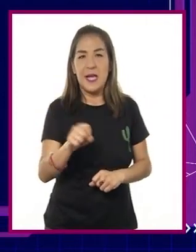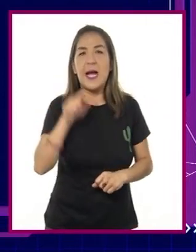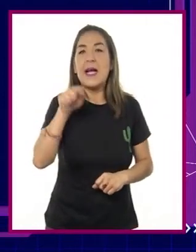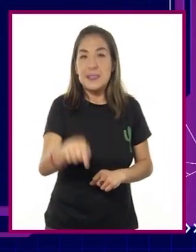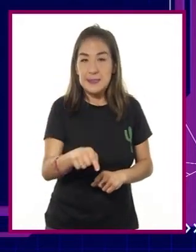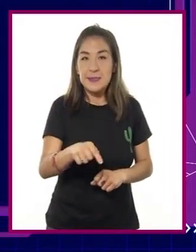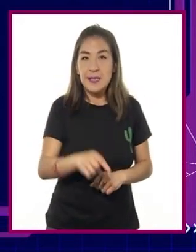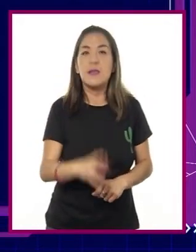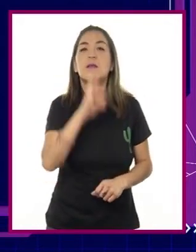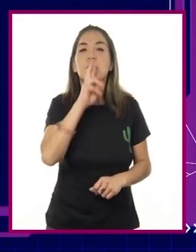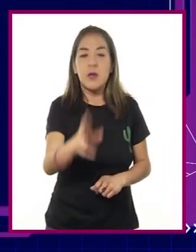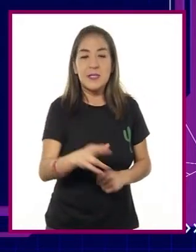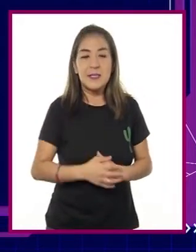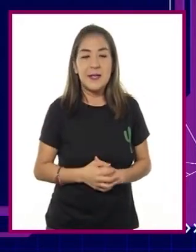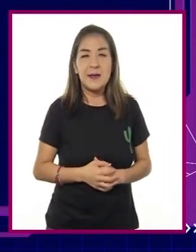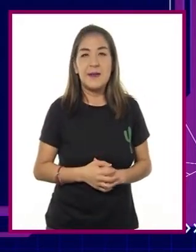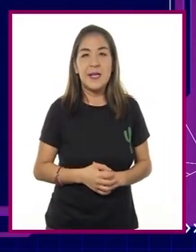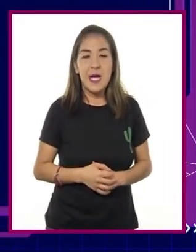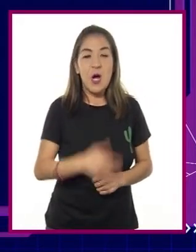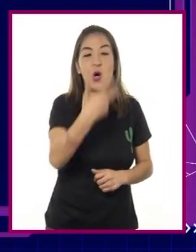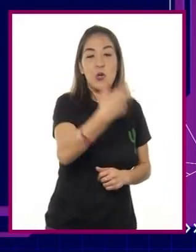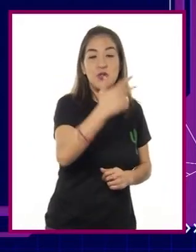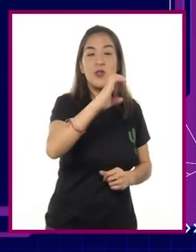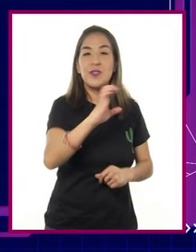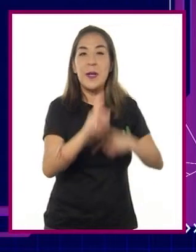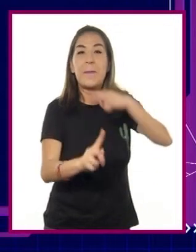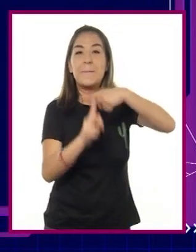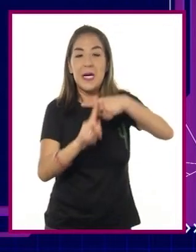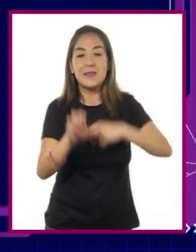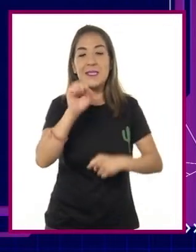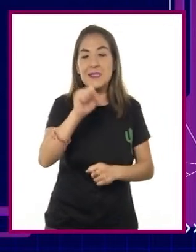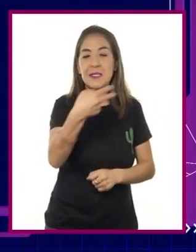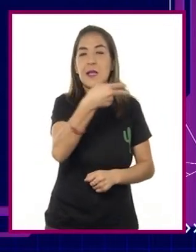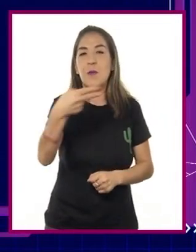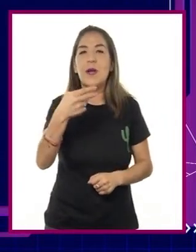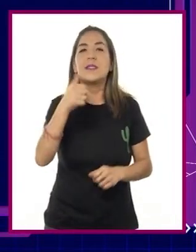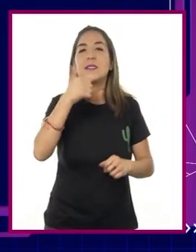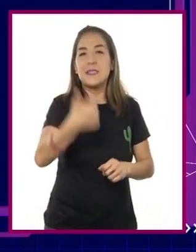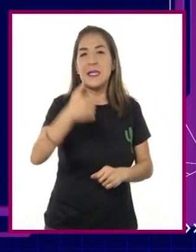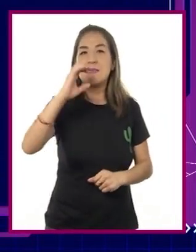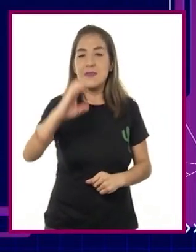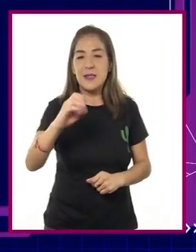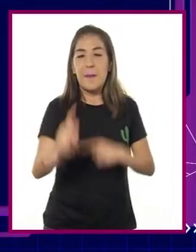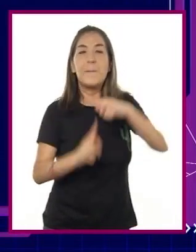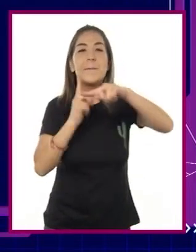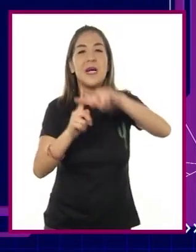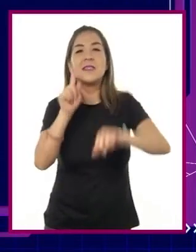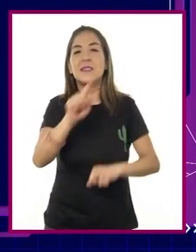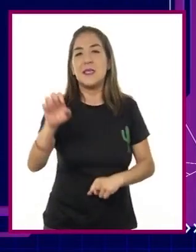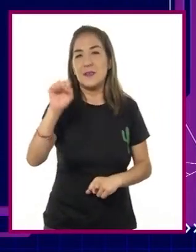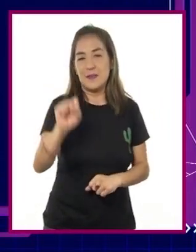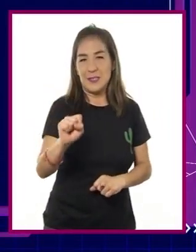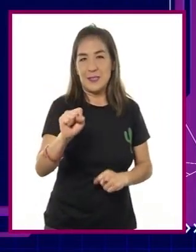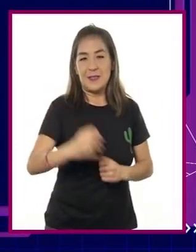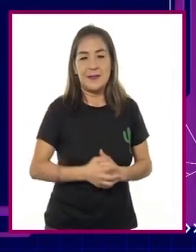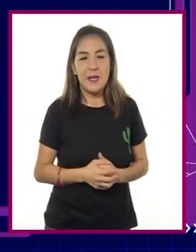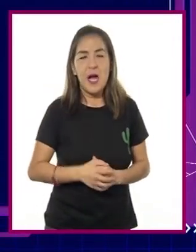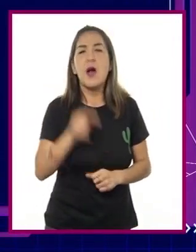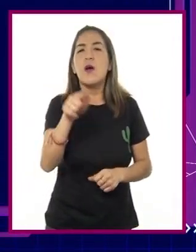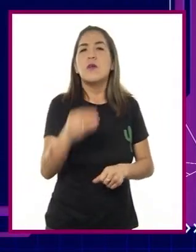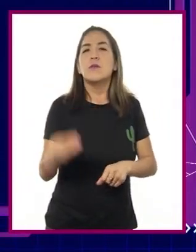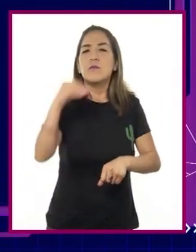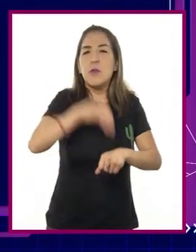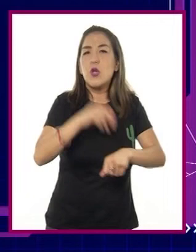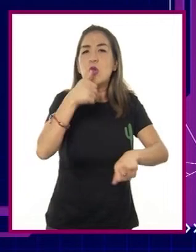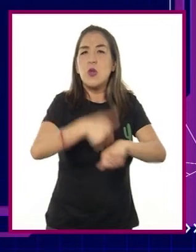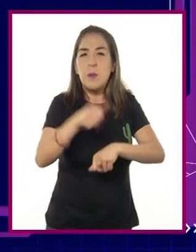ahí obtenemos la ecuación 8C más 60 igual a 6C más 160. Al plantear la